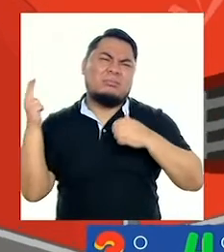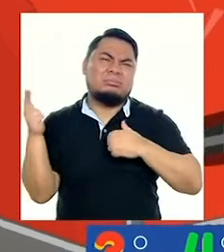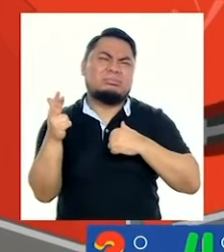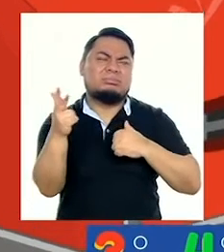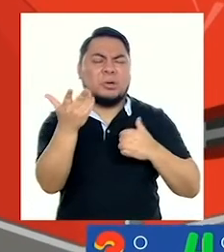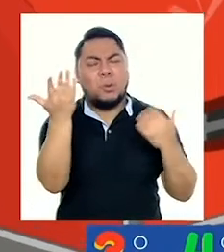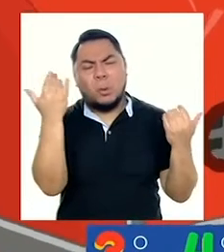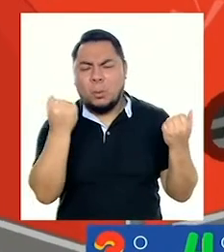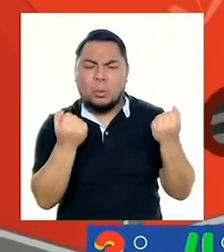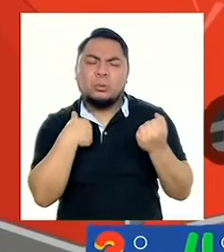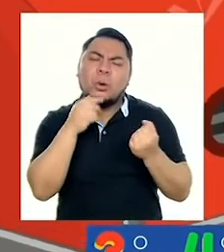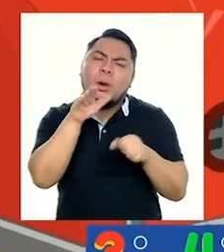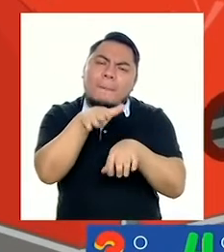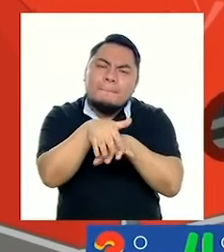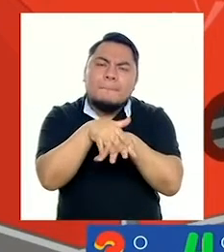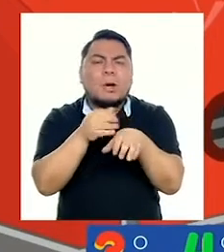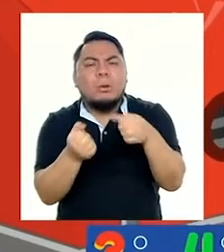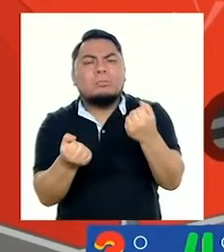la ciudad.